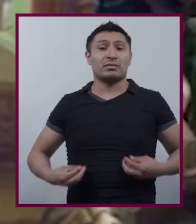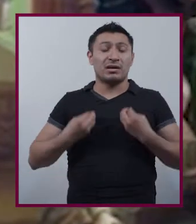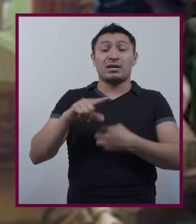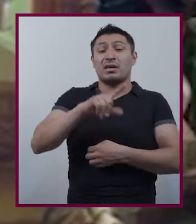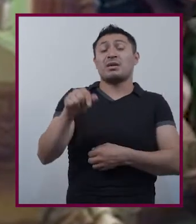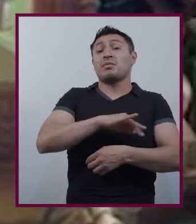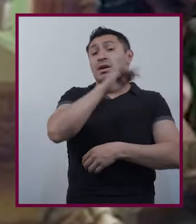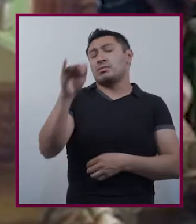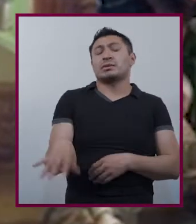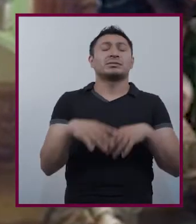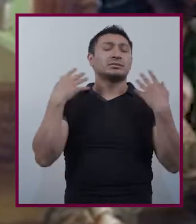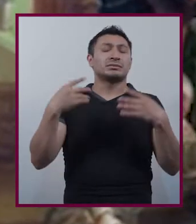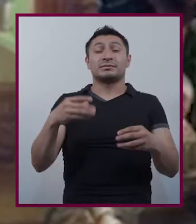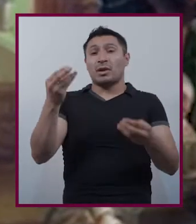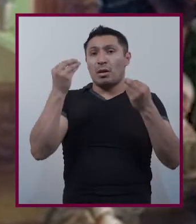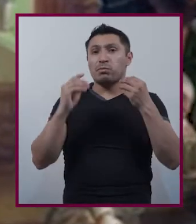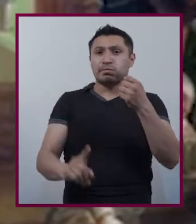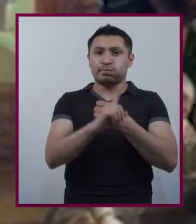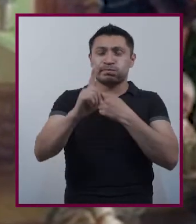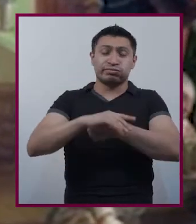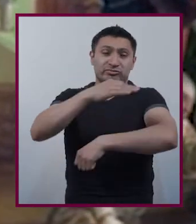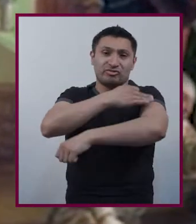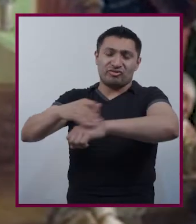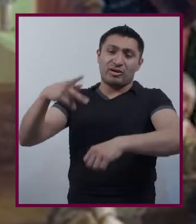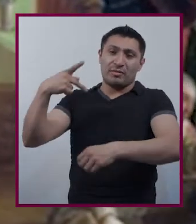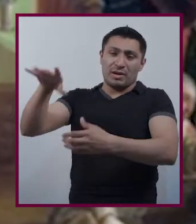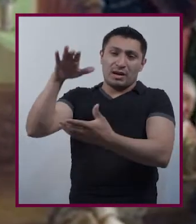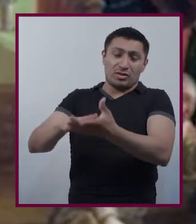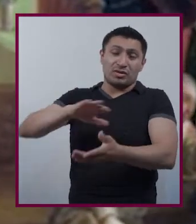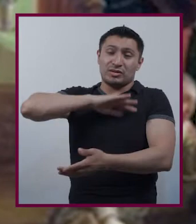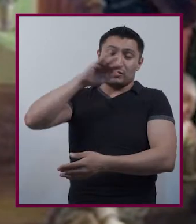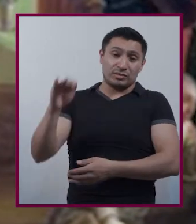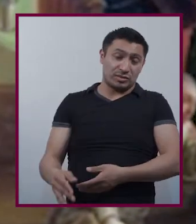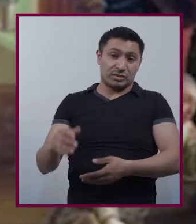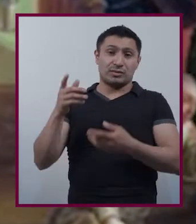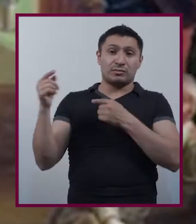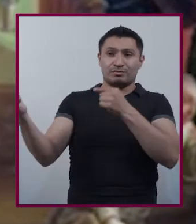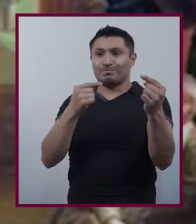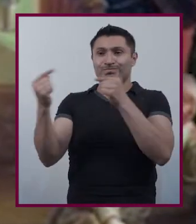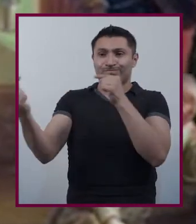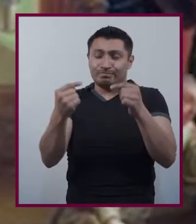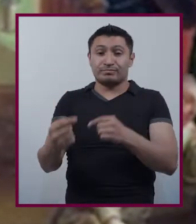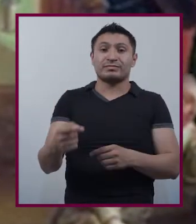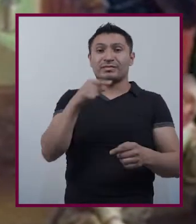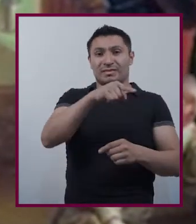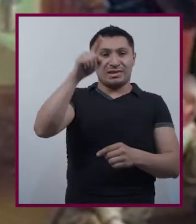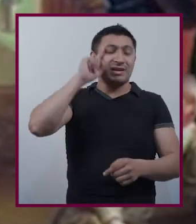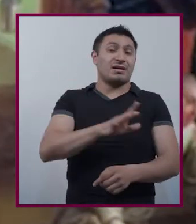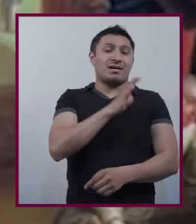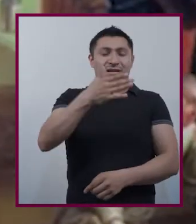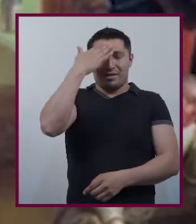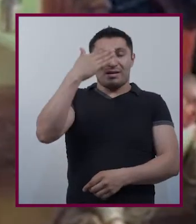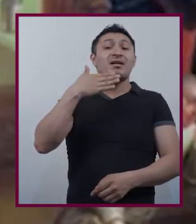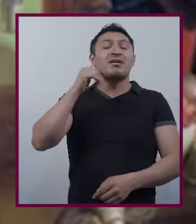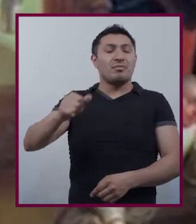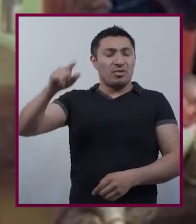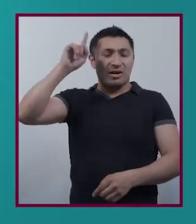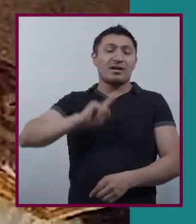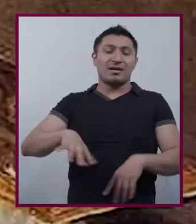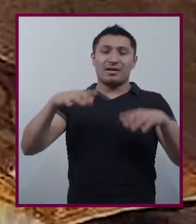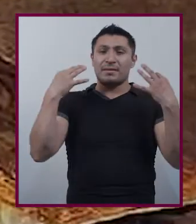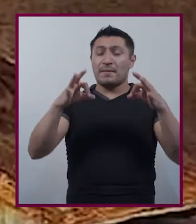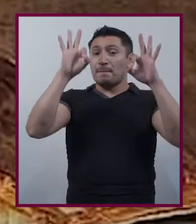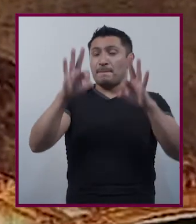sí, luego de una larga pelea con la familia de su difunto esposo, lo que mostró que era una mujer hábil y